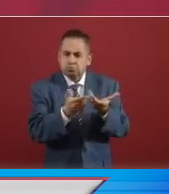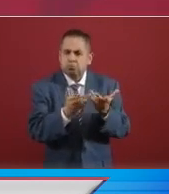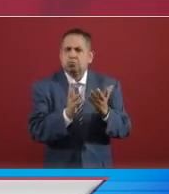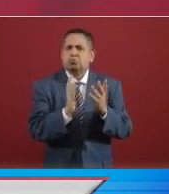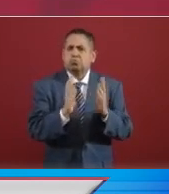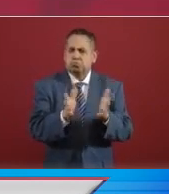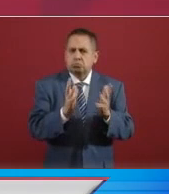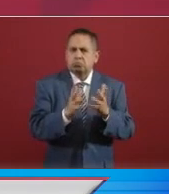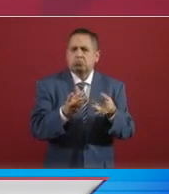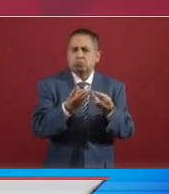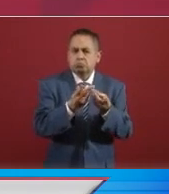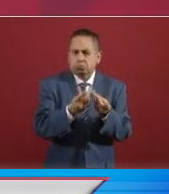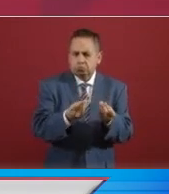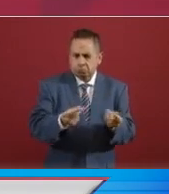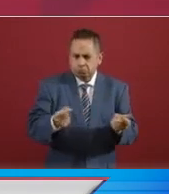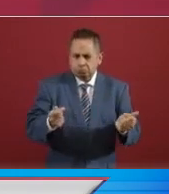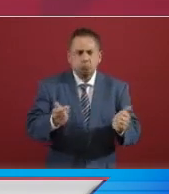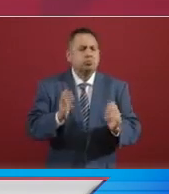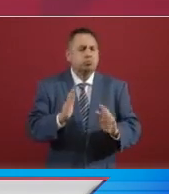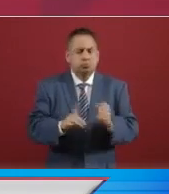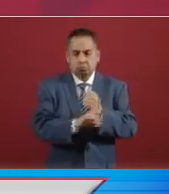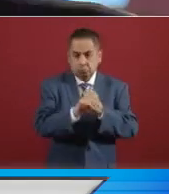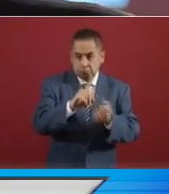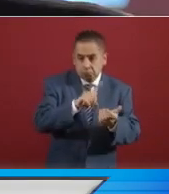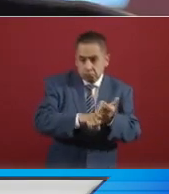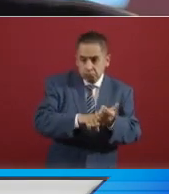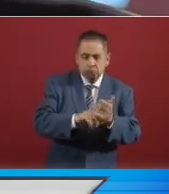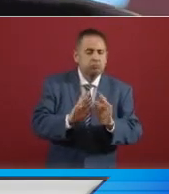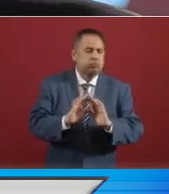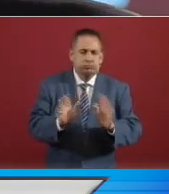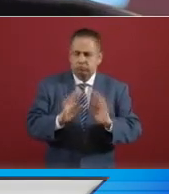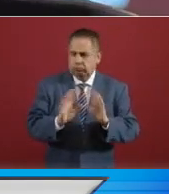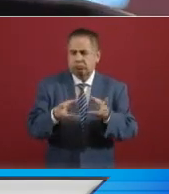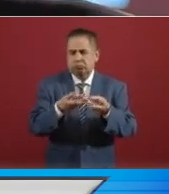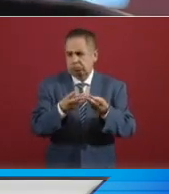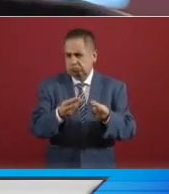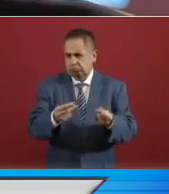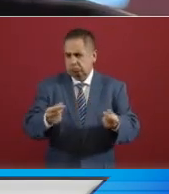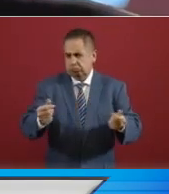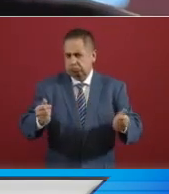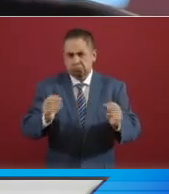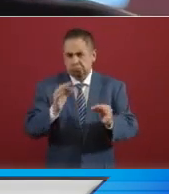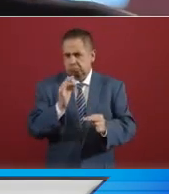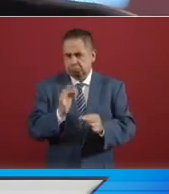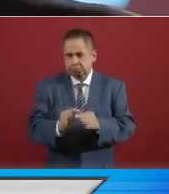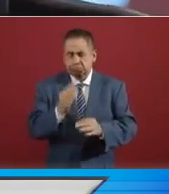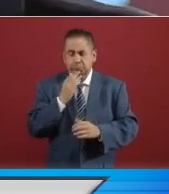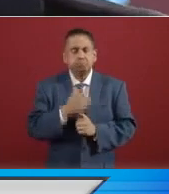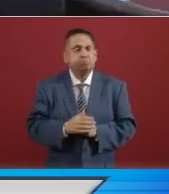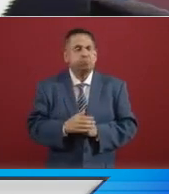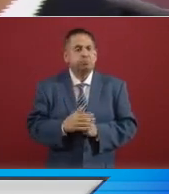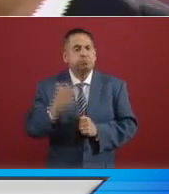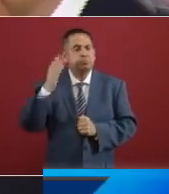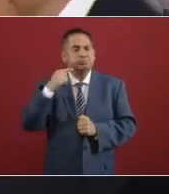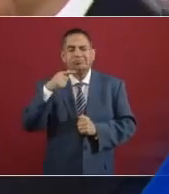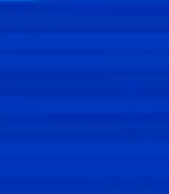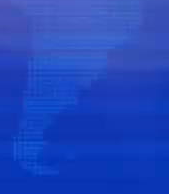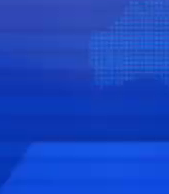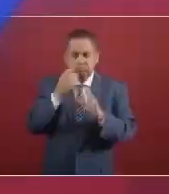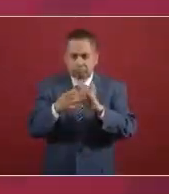llamado para que la recuperación del salario sea paulatino, ascendente, para que no se afecte a las empresas y a la economía en general del